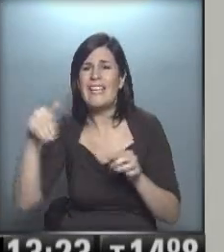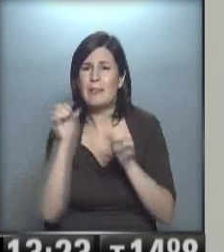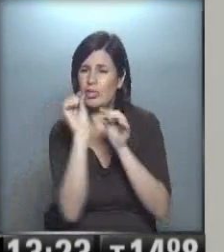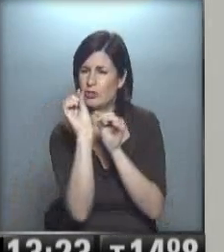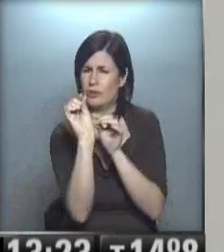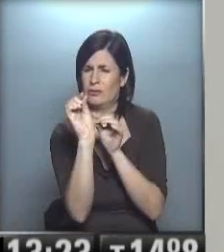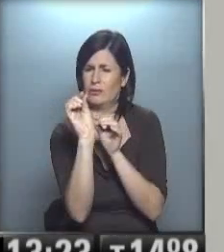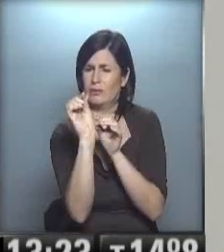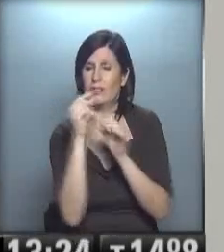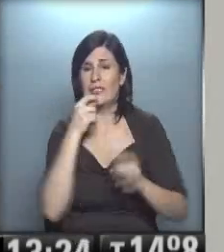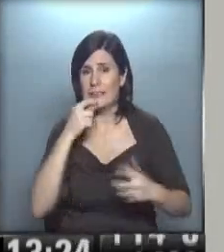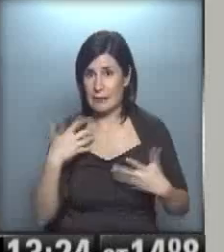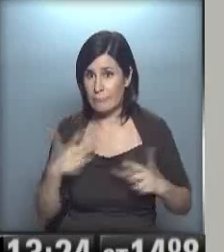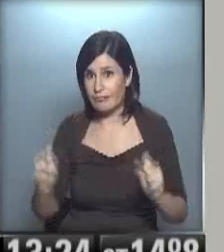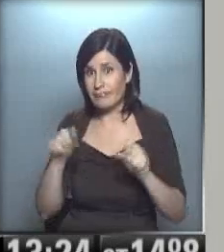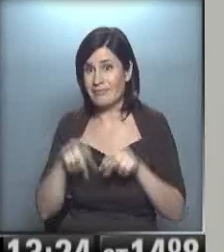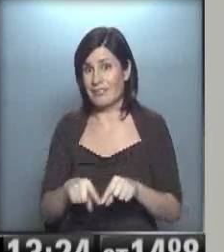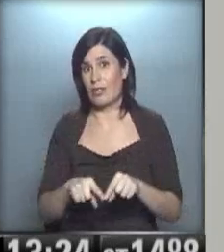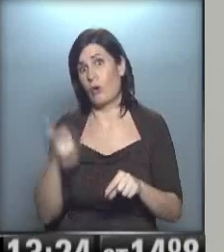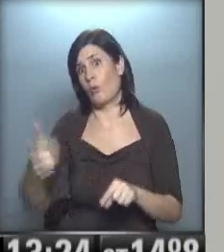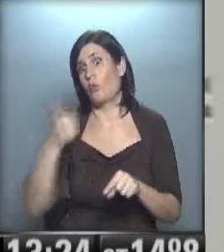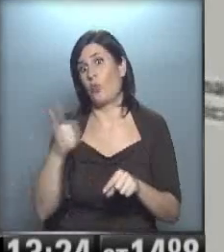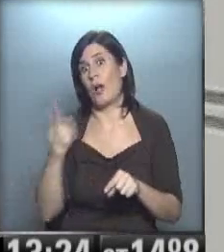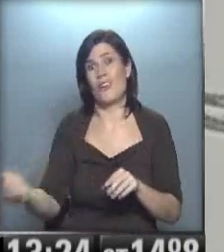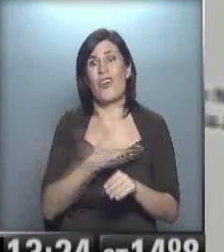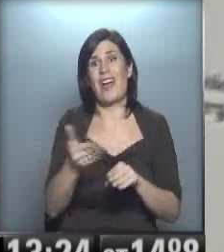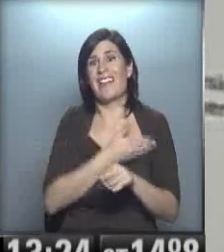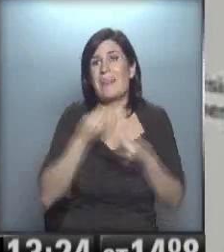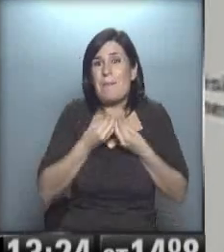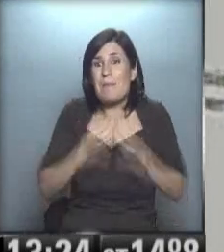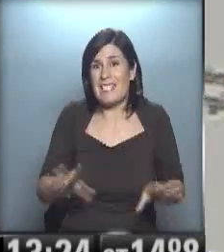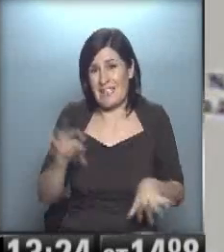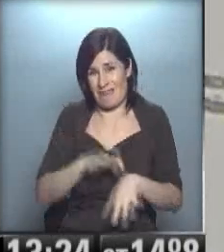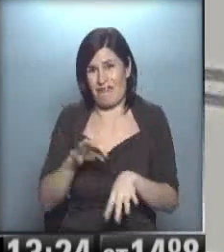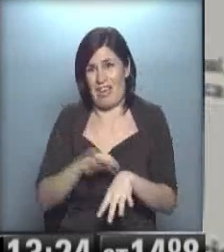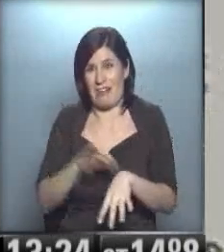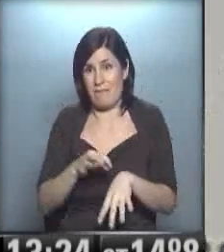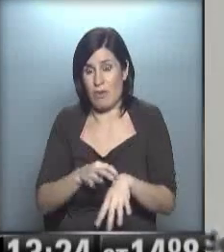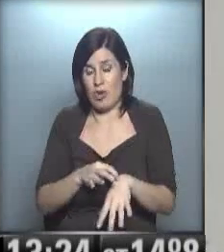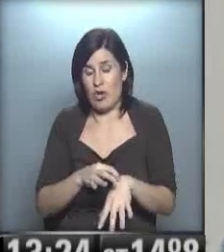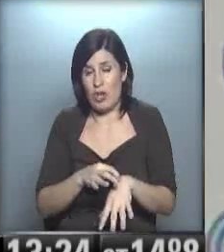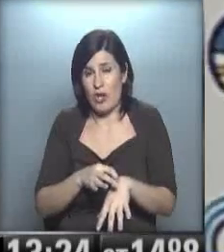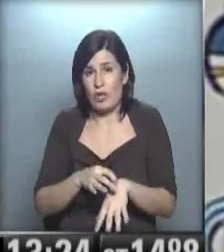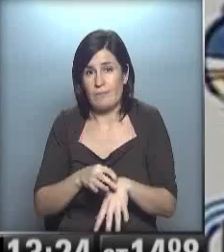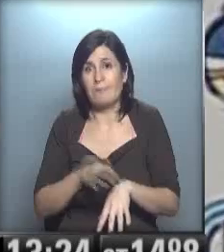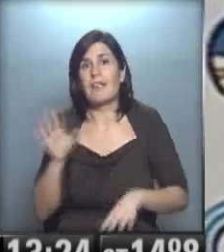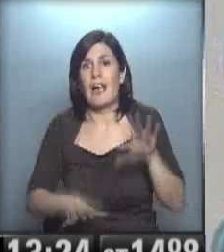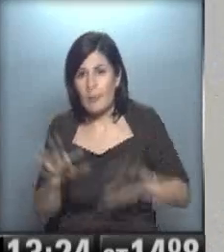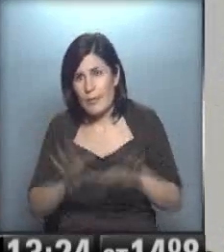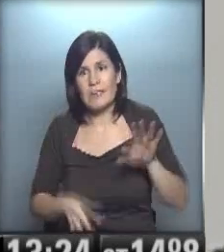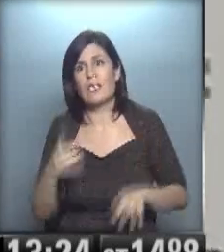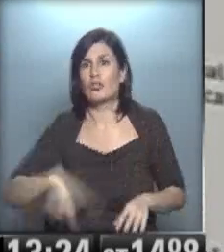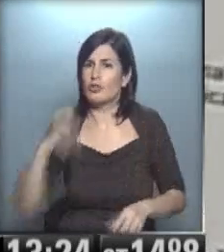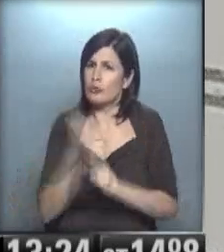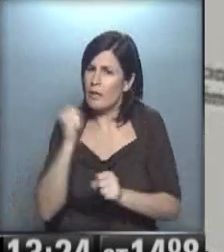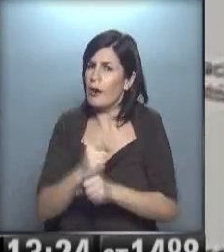esto puede detectar eso esto es una detección muy temprana nosotros podemos hacer a veces muy efectivos